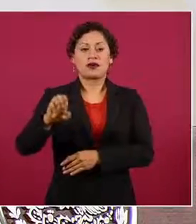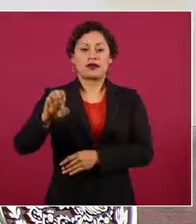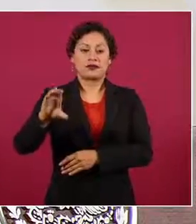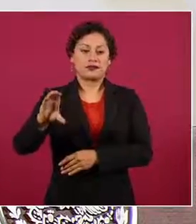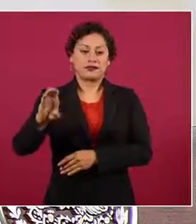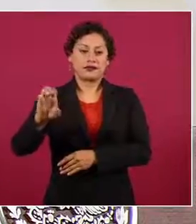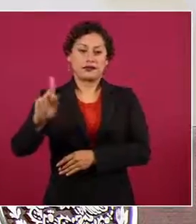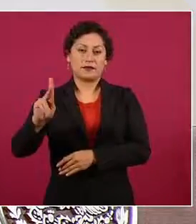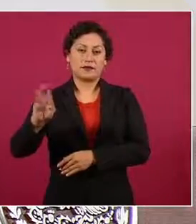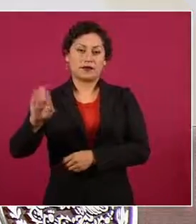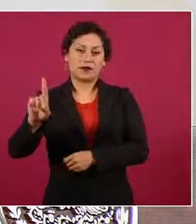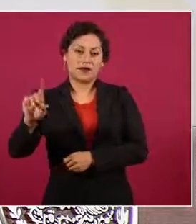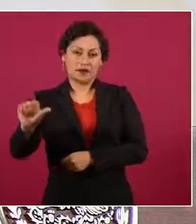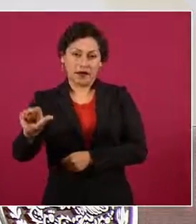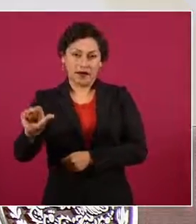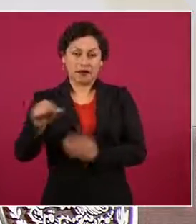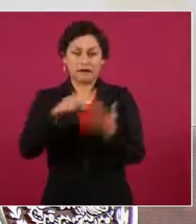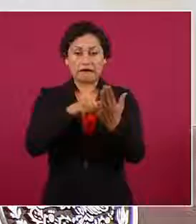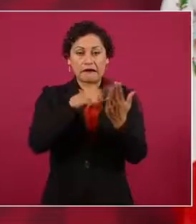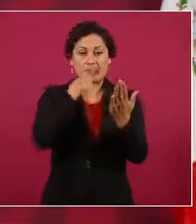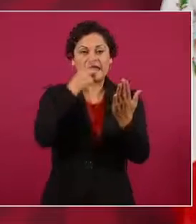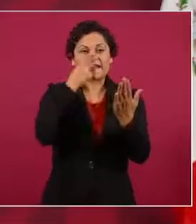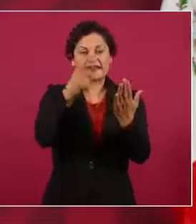es que nos atacan tanto